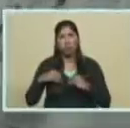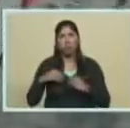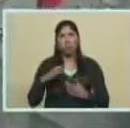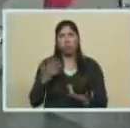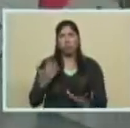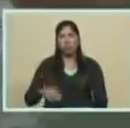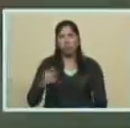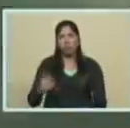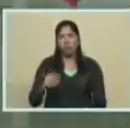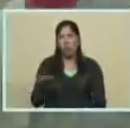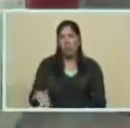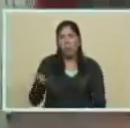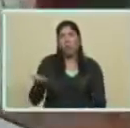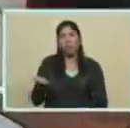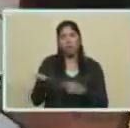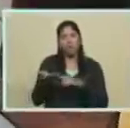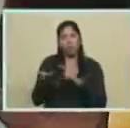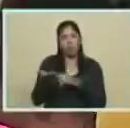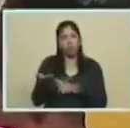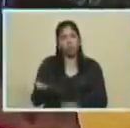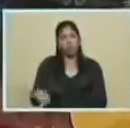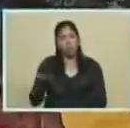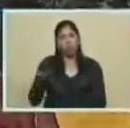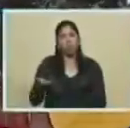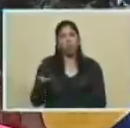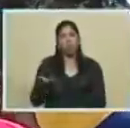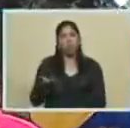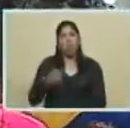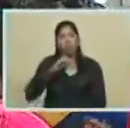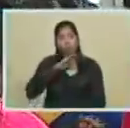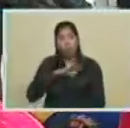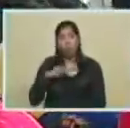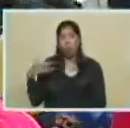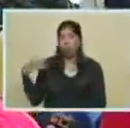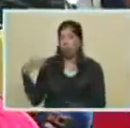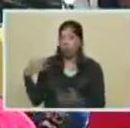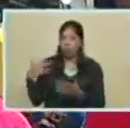Hay que valorar el camino que hemos recorrido,